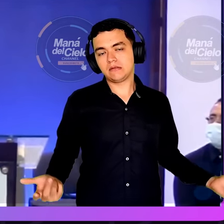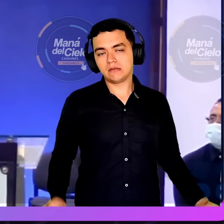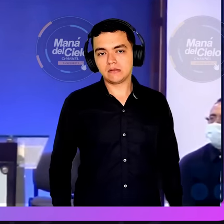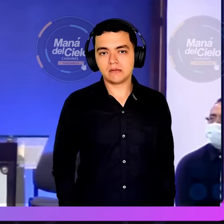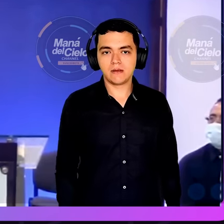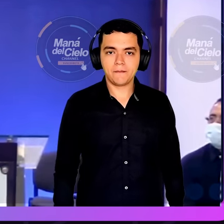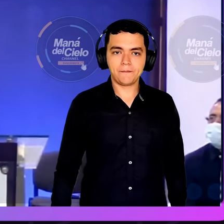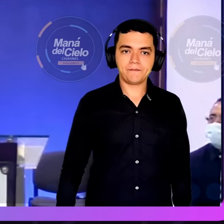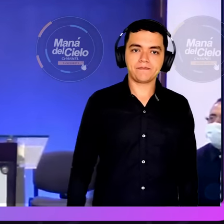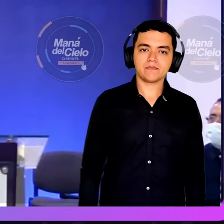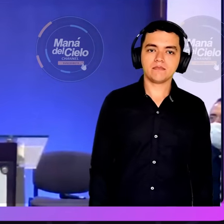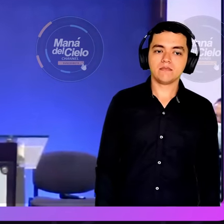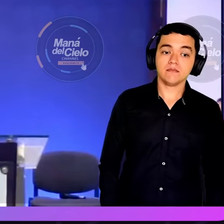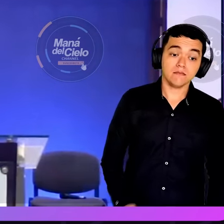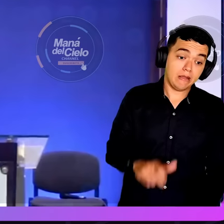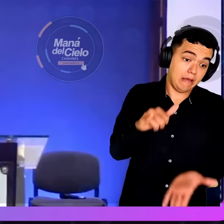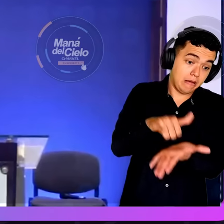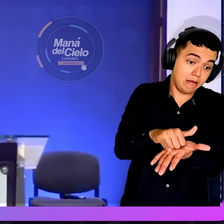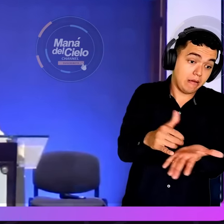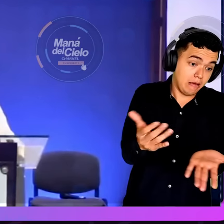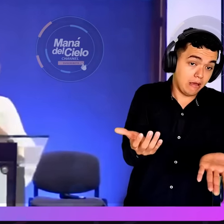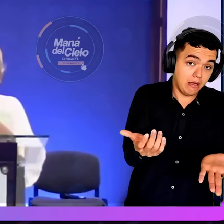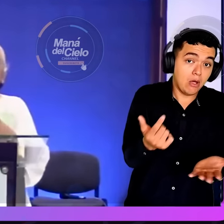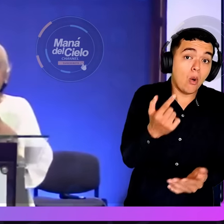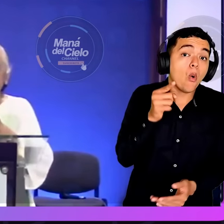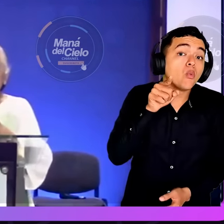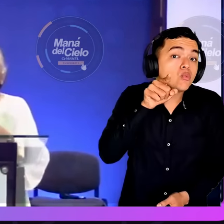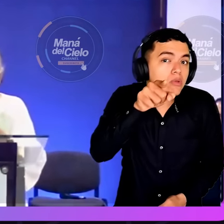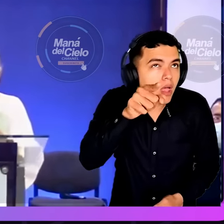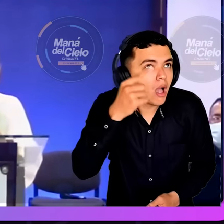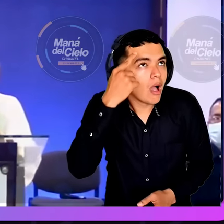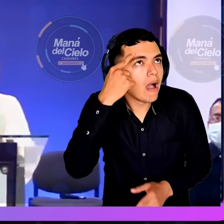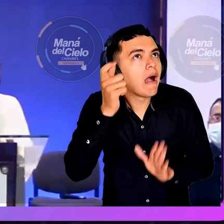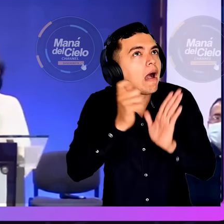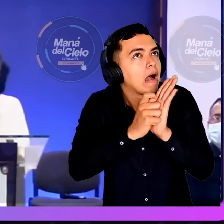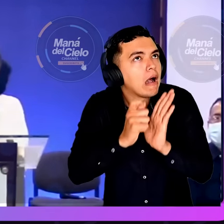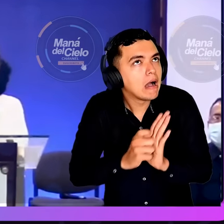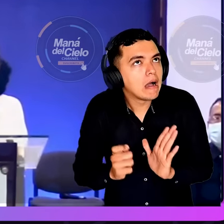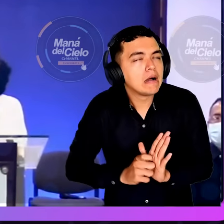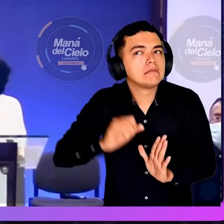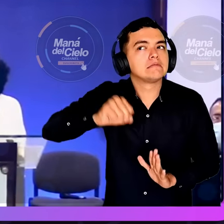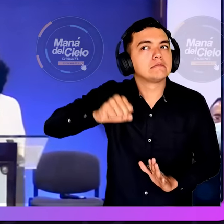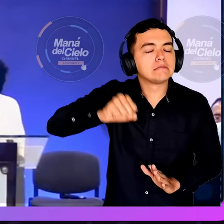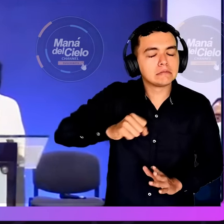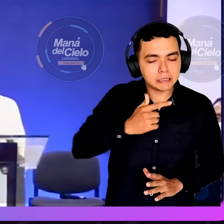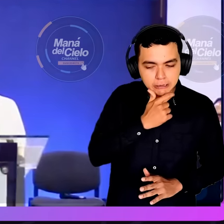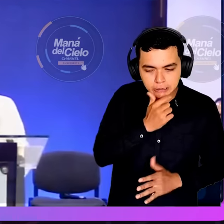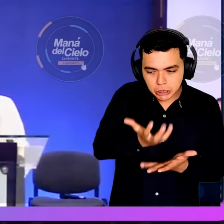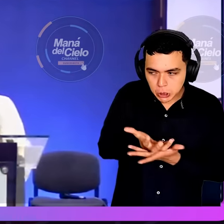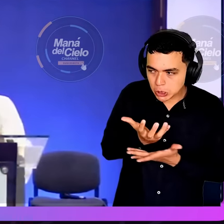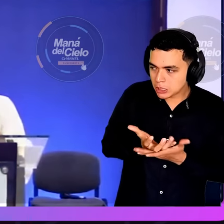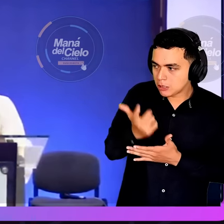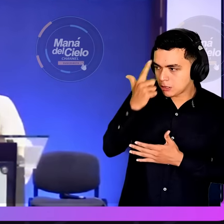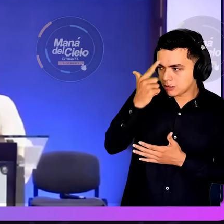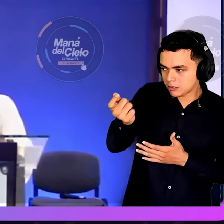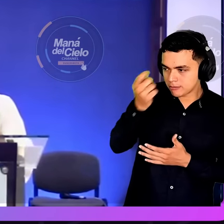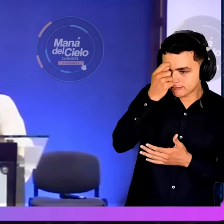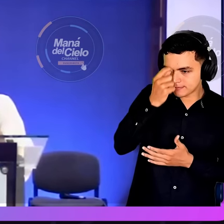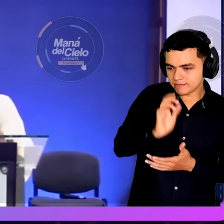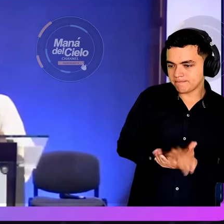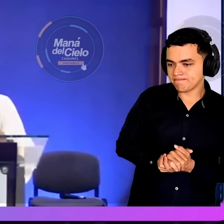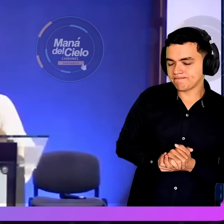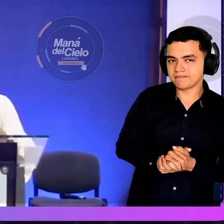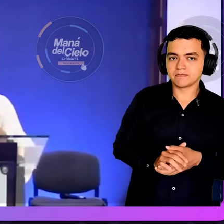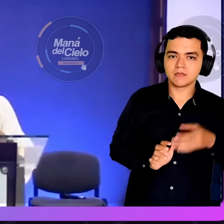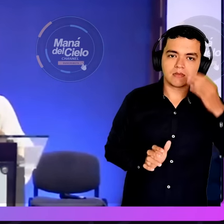cuando usted nunca va a tener esa bendición de poder tener un hombre que de verdad la ame, la valore y la